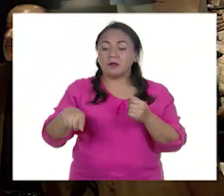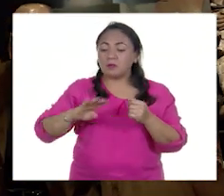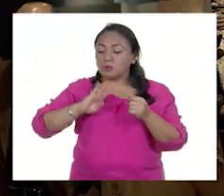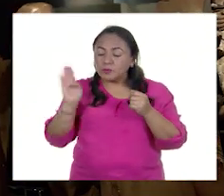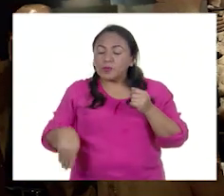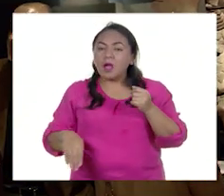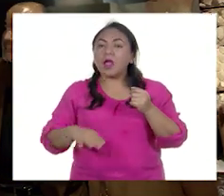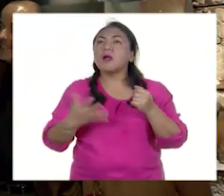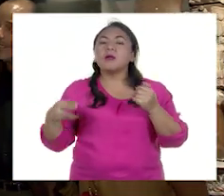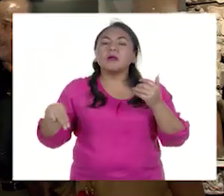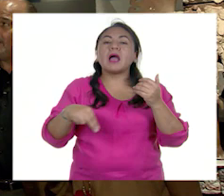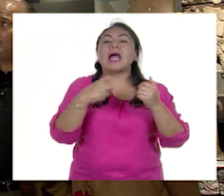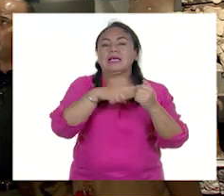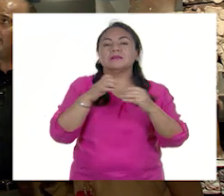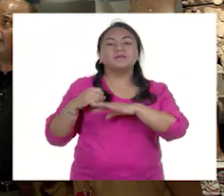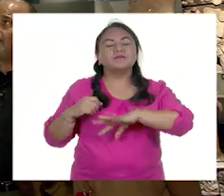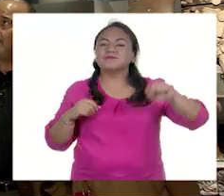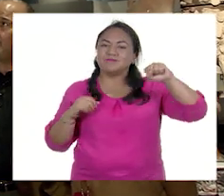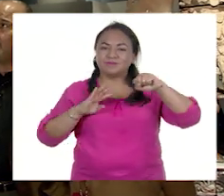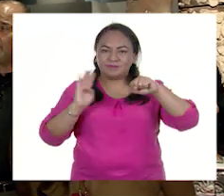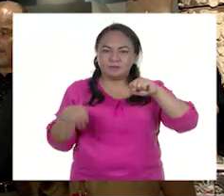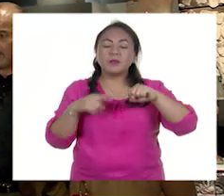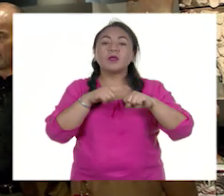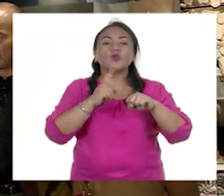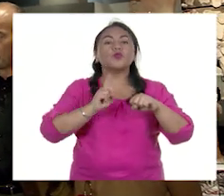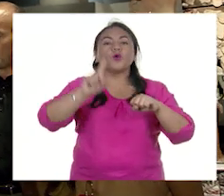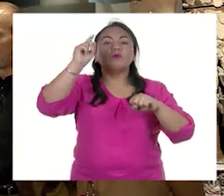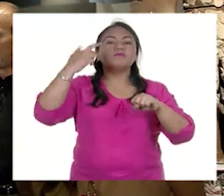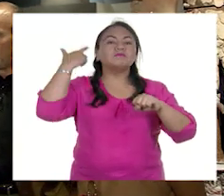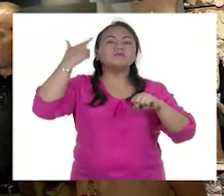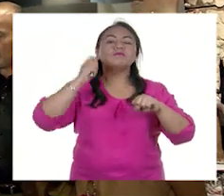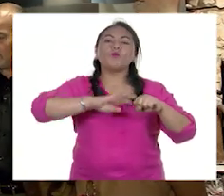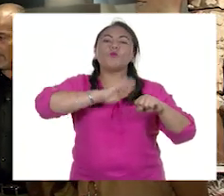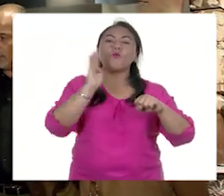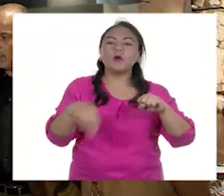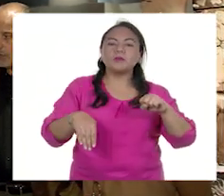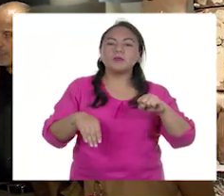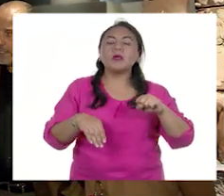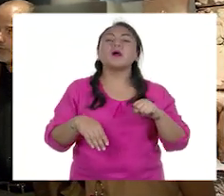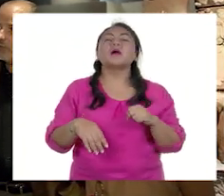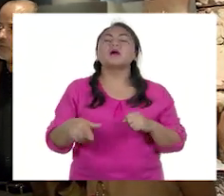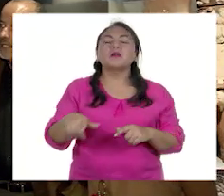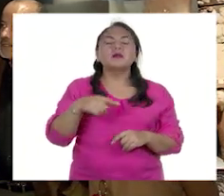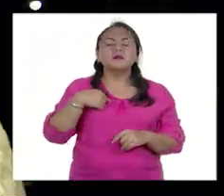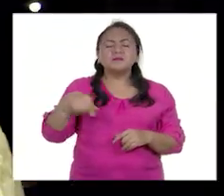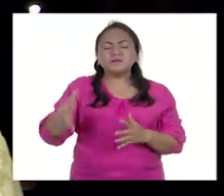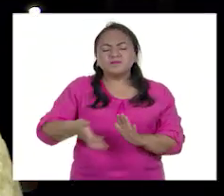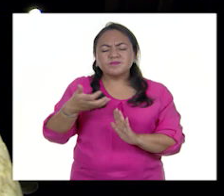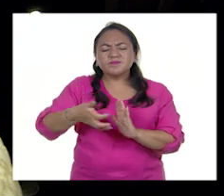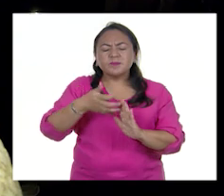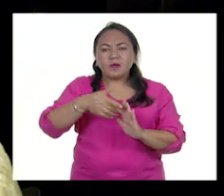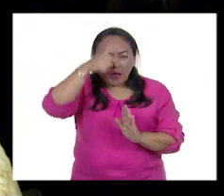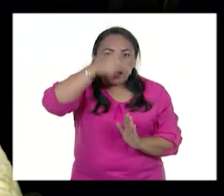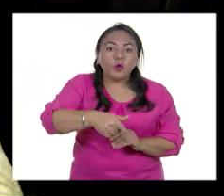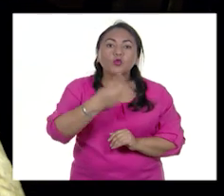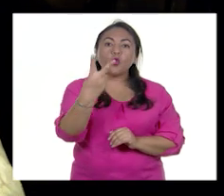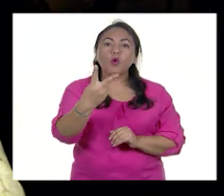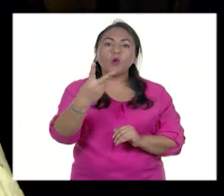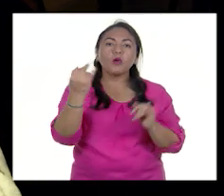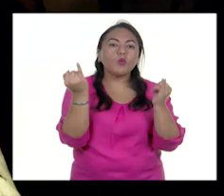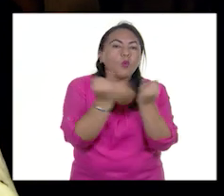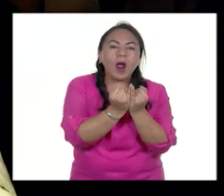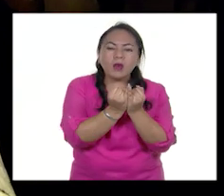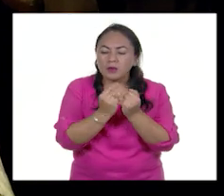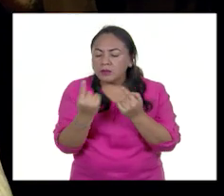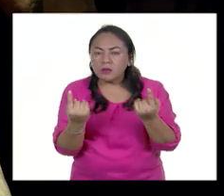muerte, ¿no? Entonces, este era el dios que reinaba en ese lugar. Y se encontraron dos esculturas, e igual, aquí tenemos